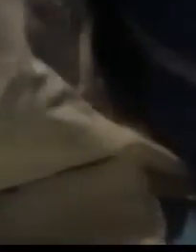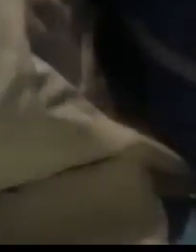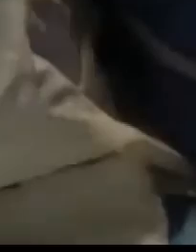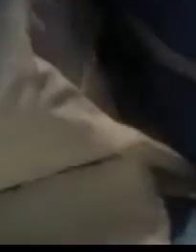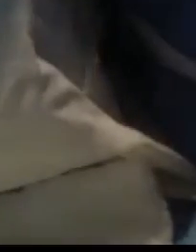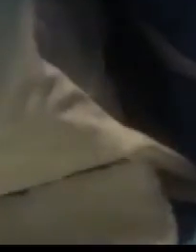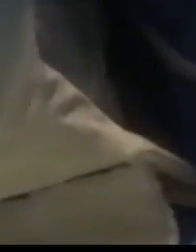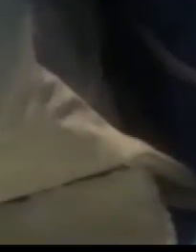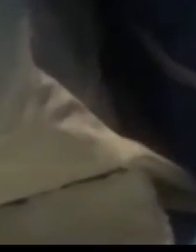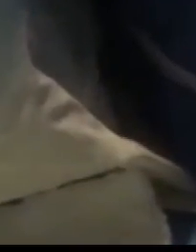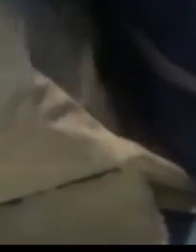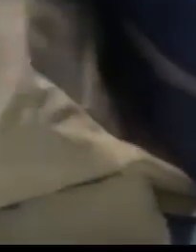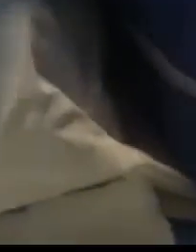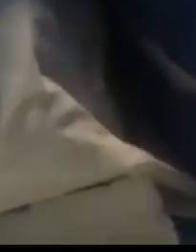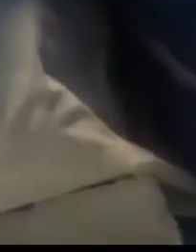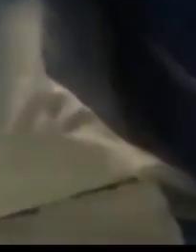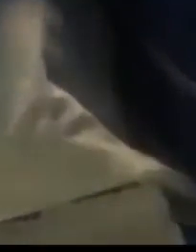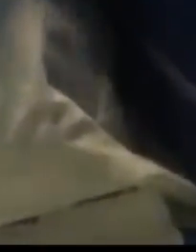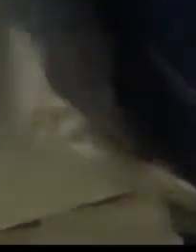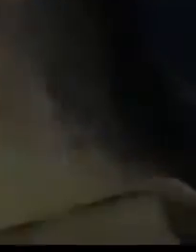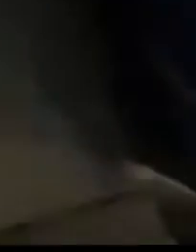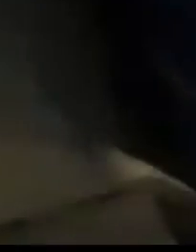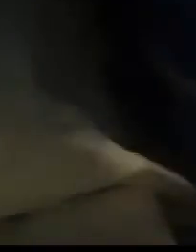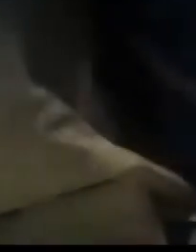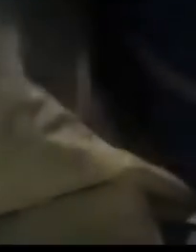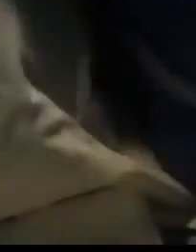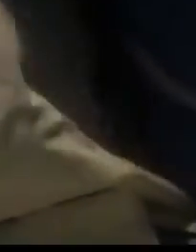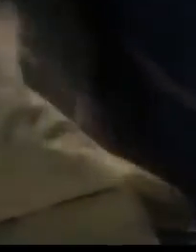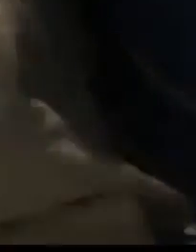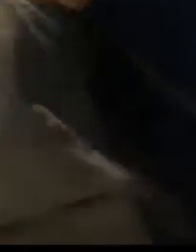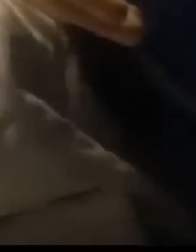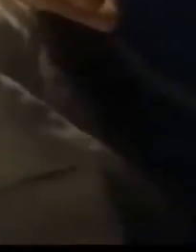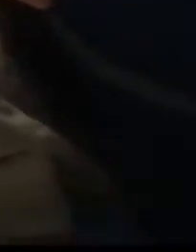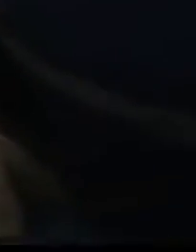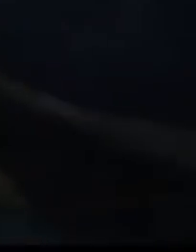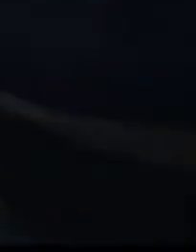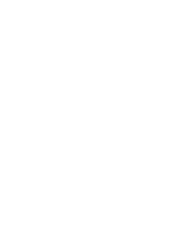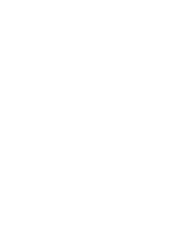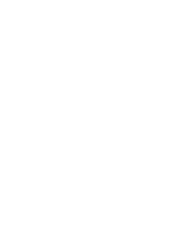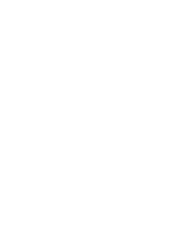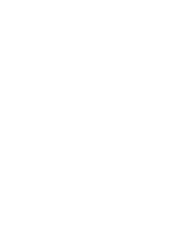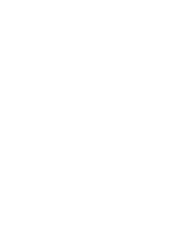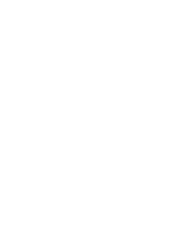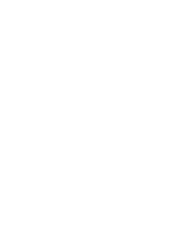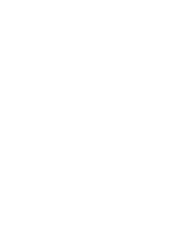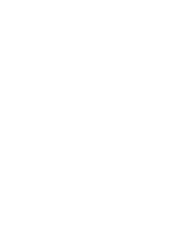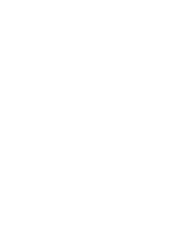toda esta inflamación va a bajar y se va a notar un poco mejor el rostro perfilado.